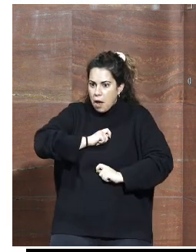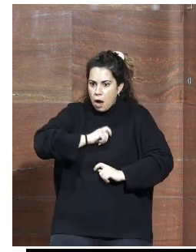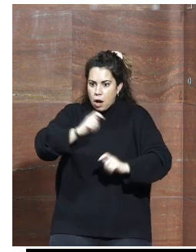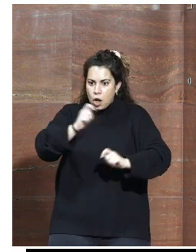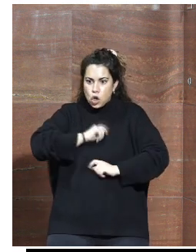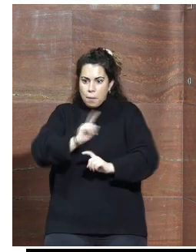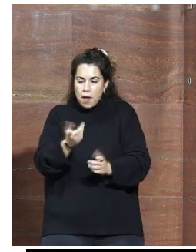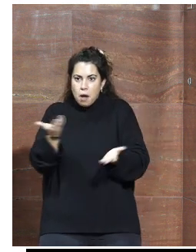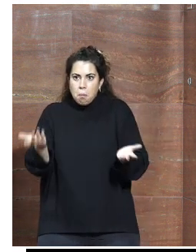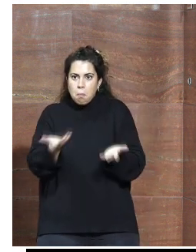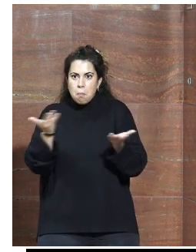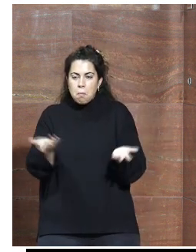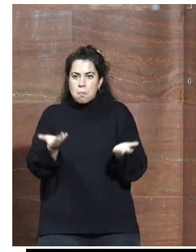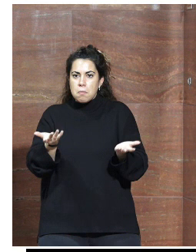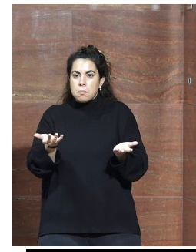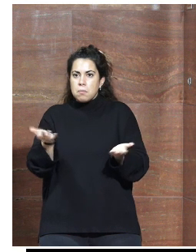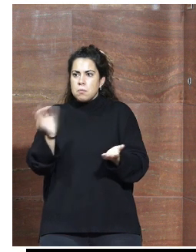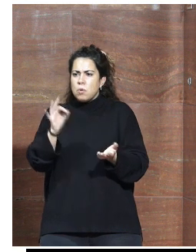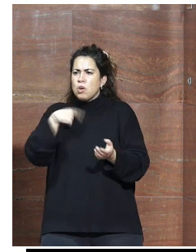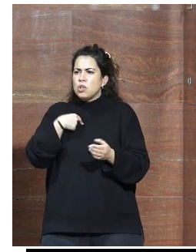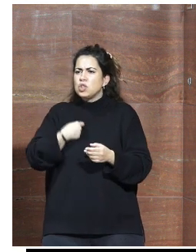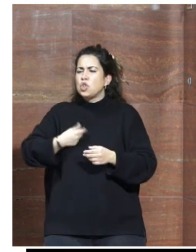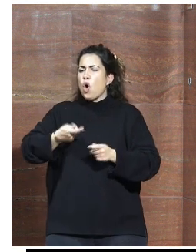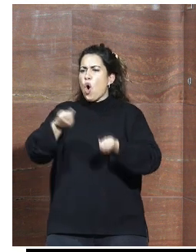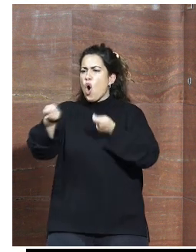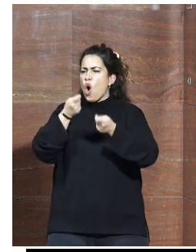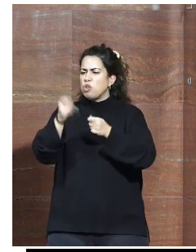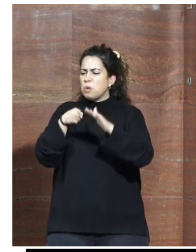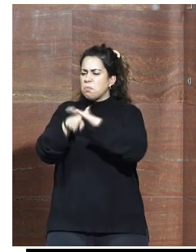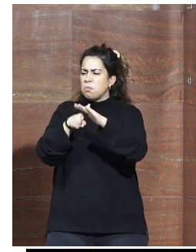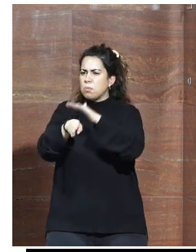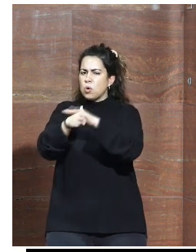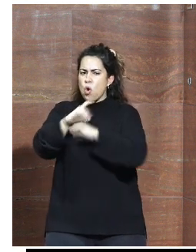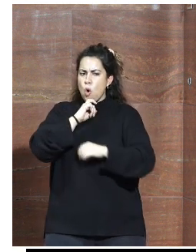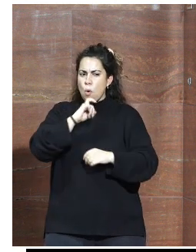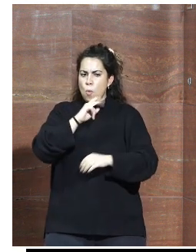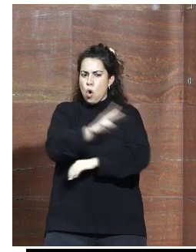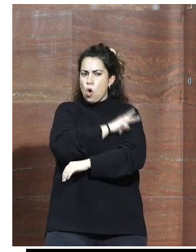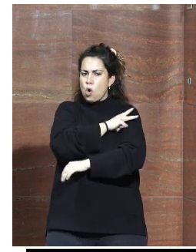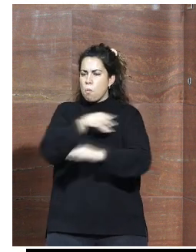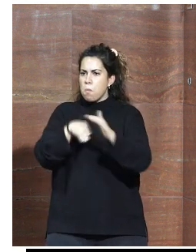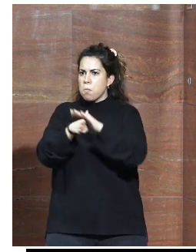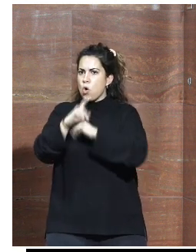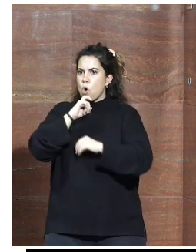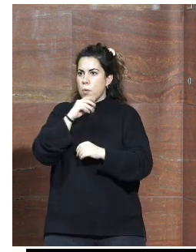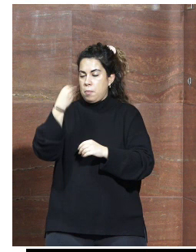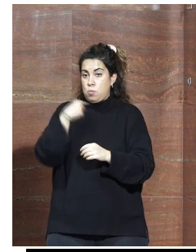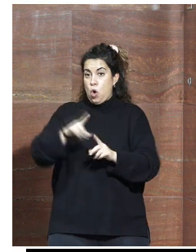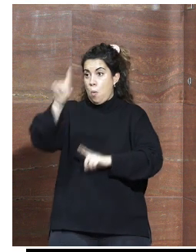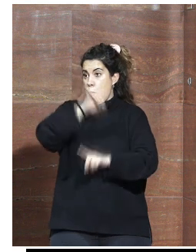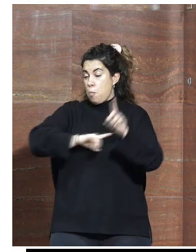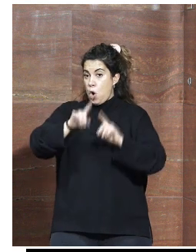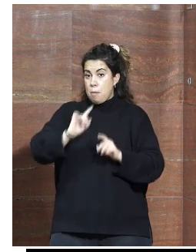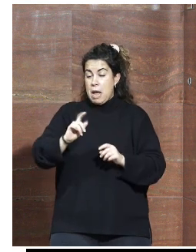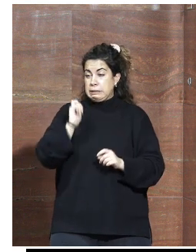no? ¿Cómo paso los controles? Una de las cosas que nosotros más problemas hemos tenido cuando viajamos con personas con discapacidad